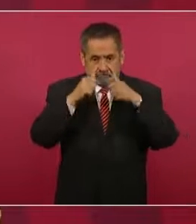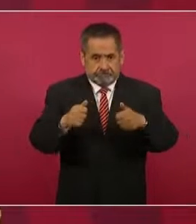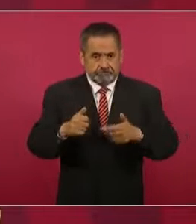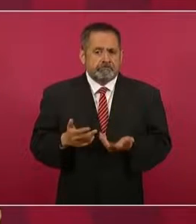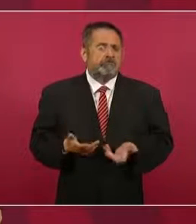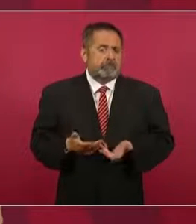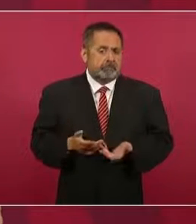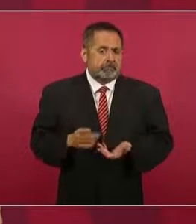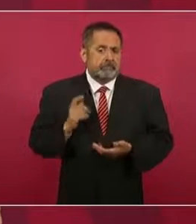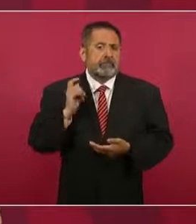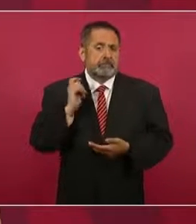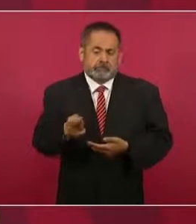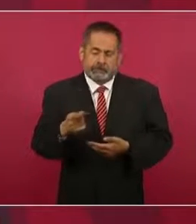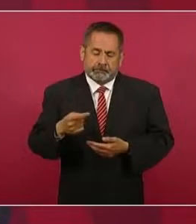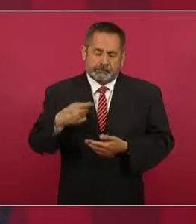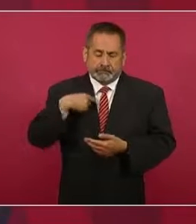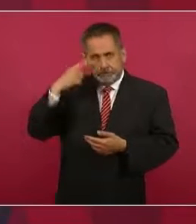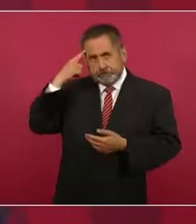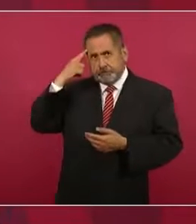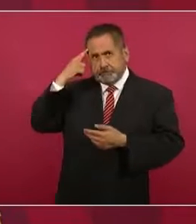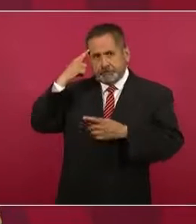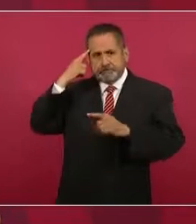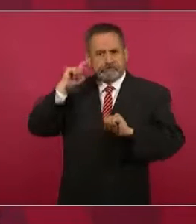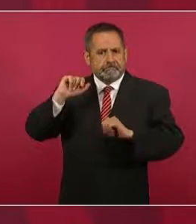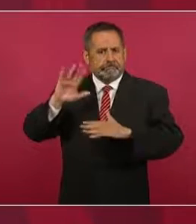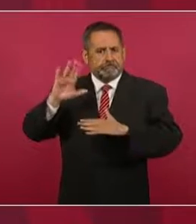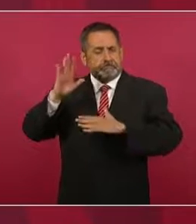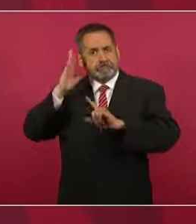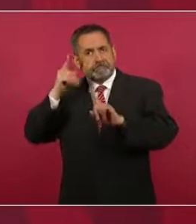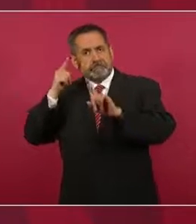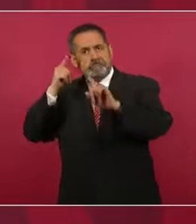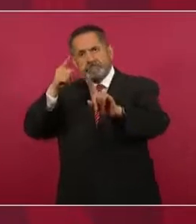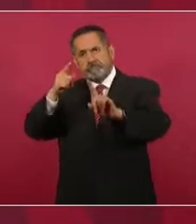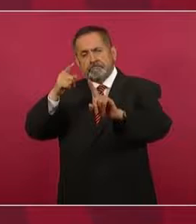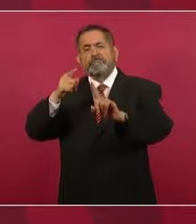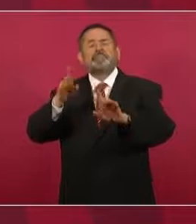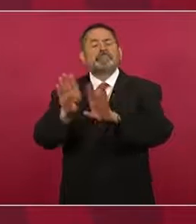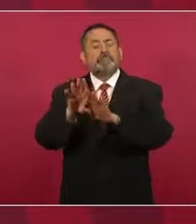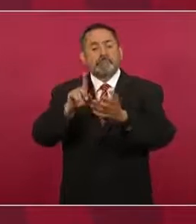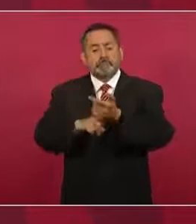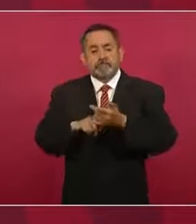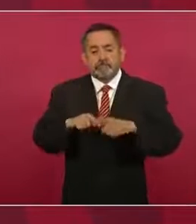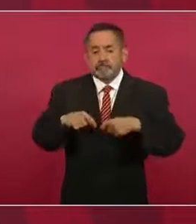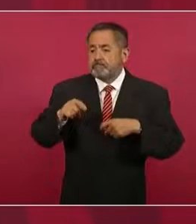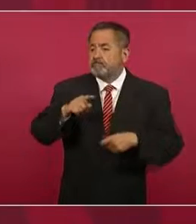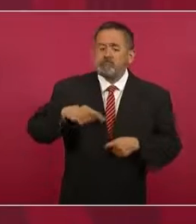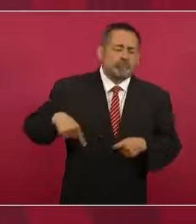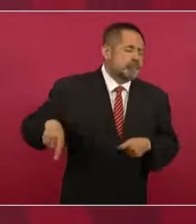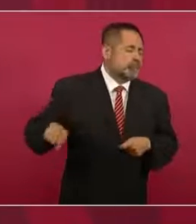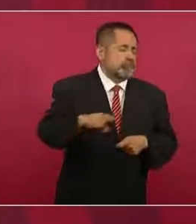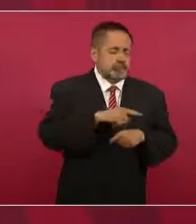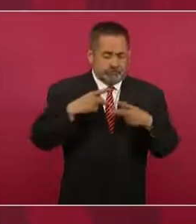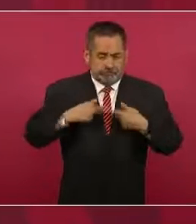se cumpla con el propósito que hemos hecho de garantizar el derecho a la